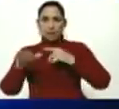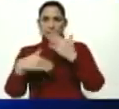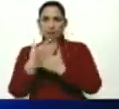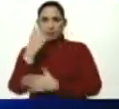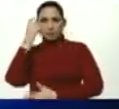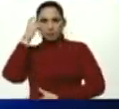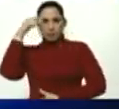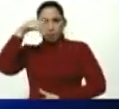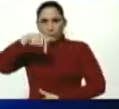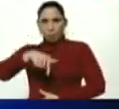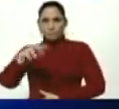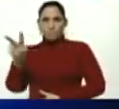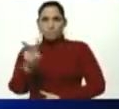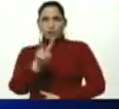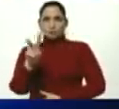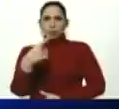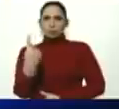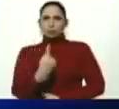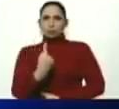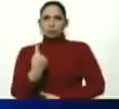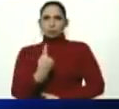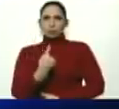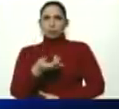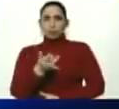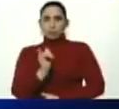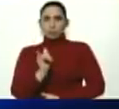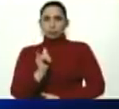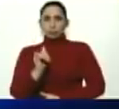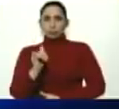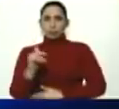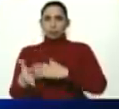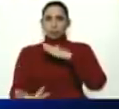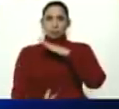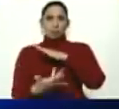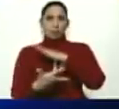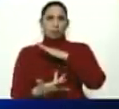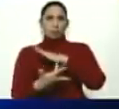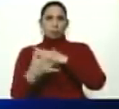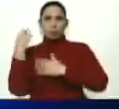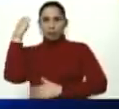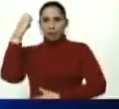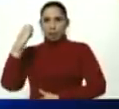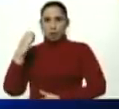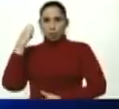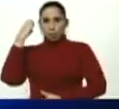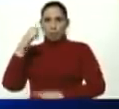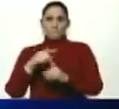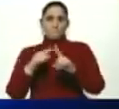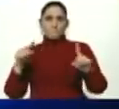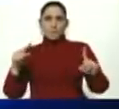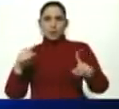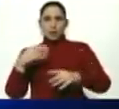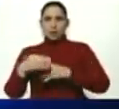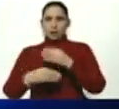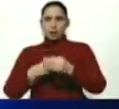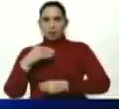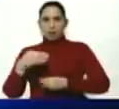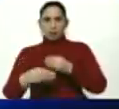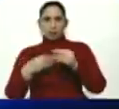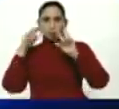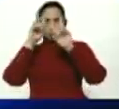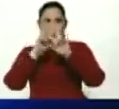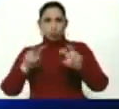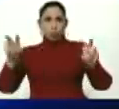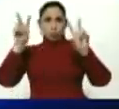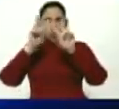de hoy, Venezuela solamente contaba con una tecnología europea para hacer los